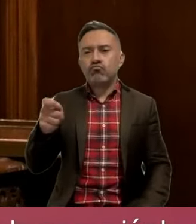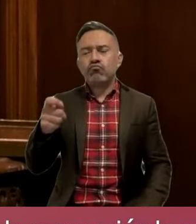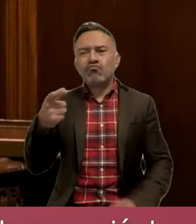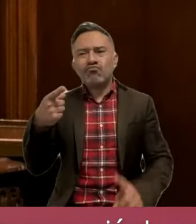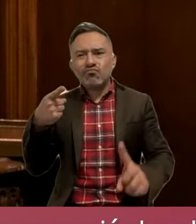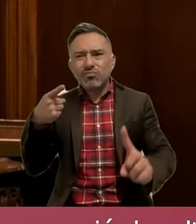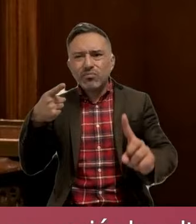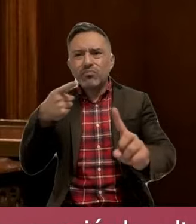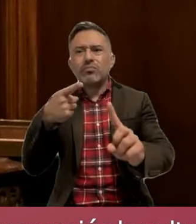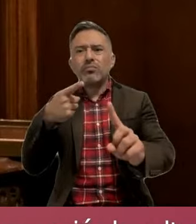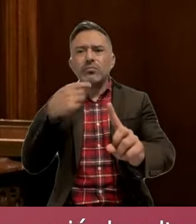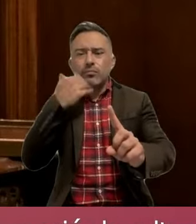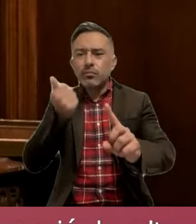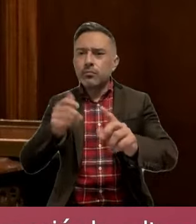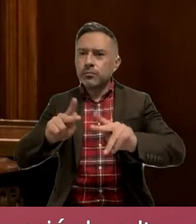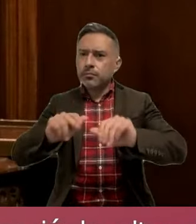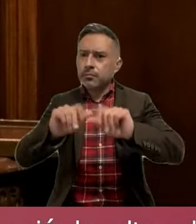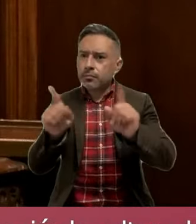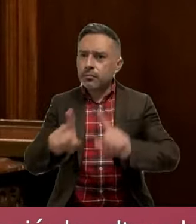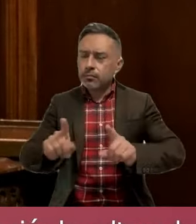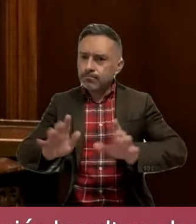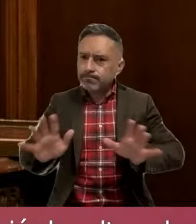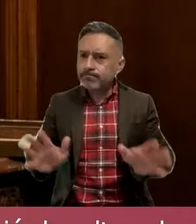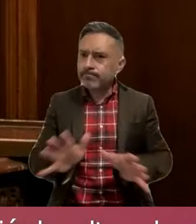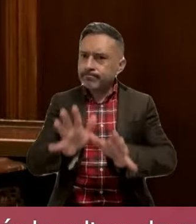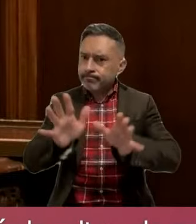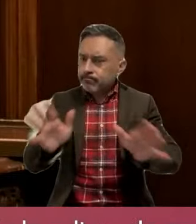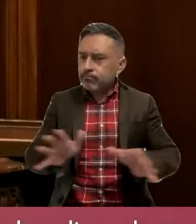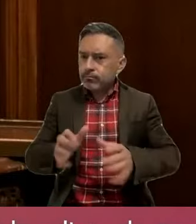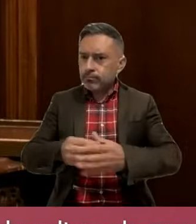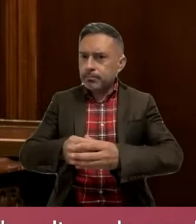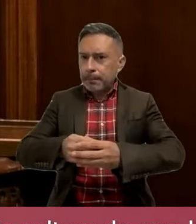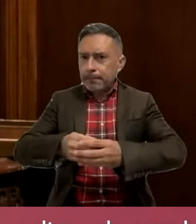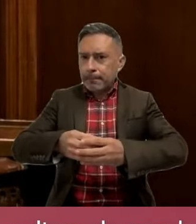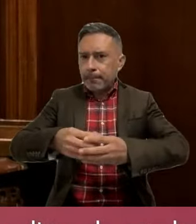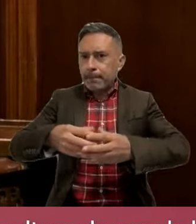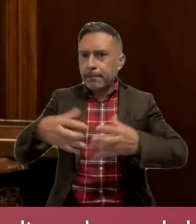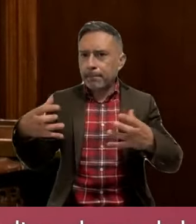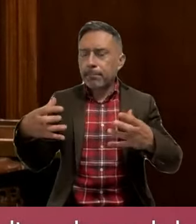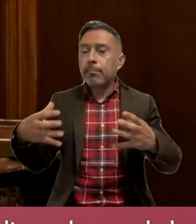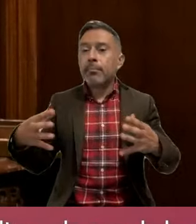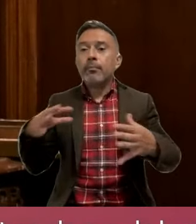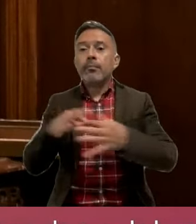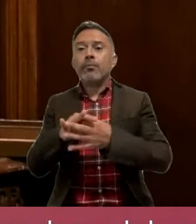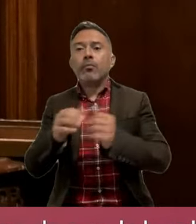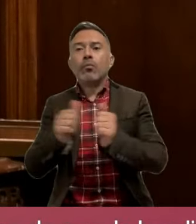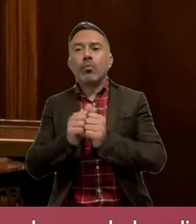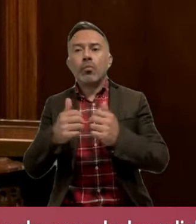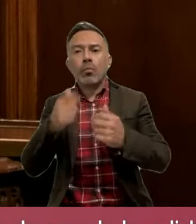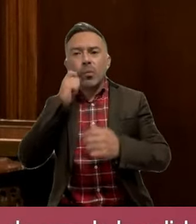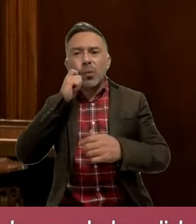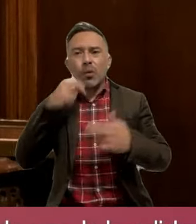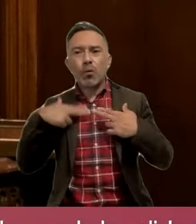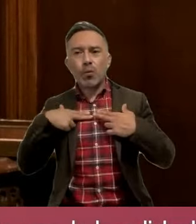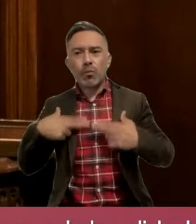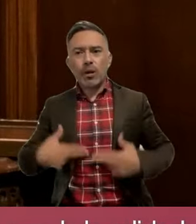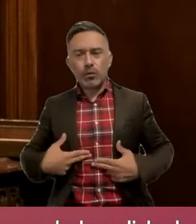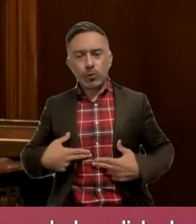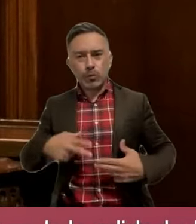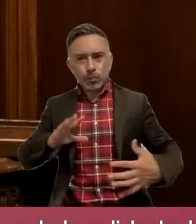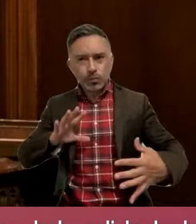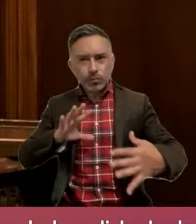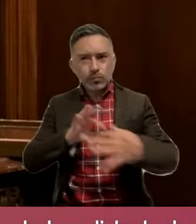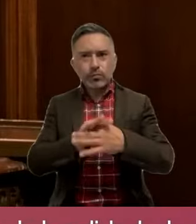paz con un valor humano y con ponerlo en práctica en la vida diaria de